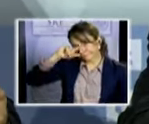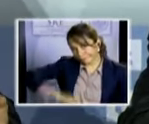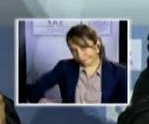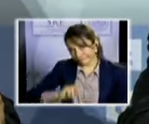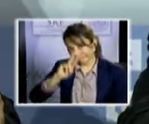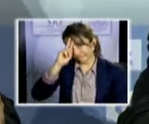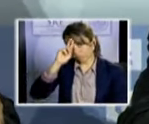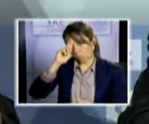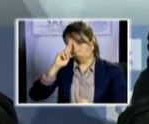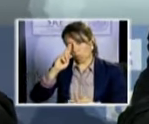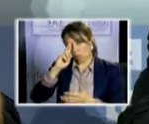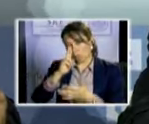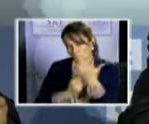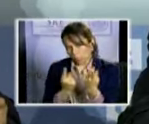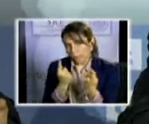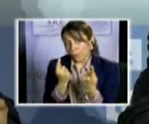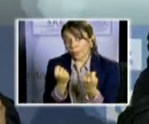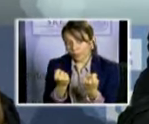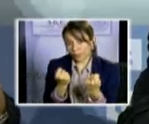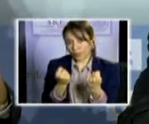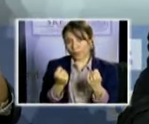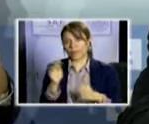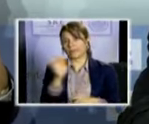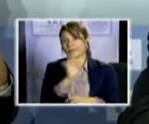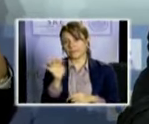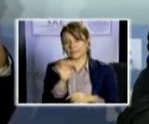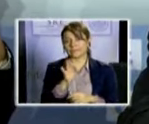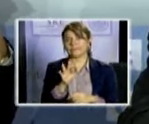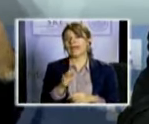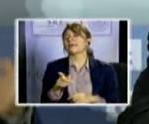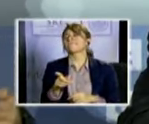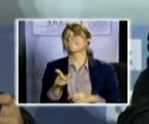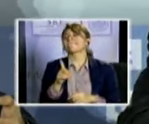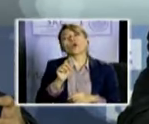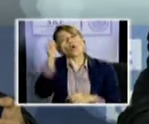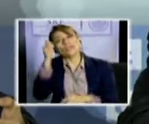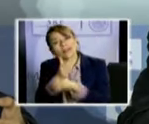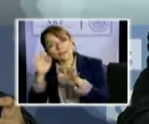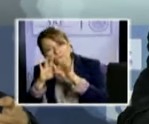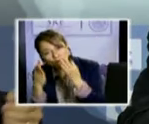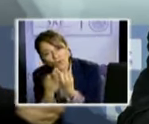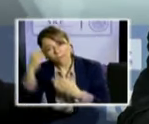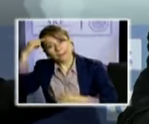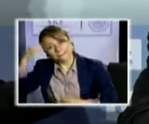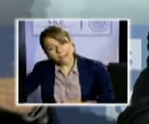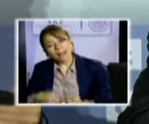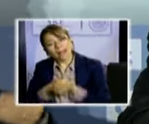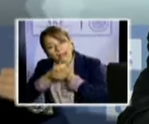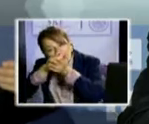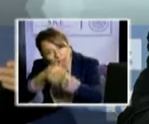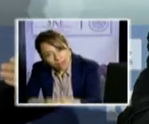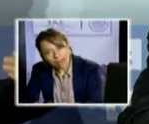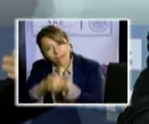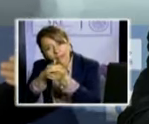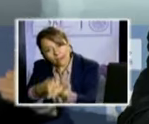conjunto de medidas. Si logramos ese cambio de paradigma, o por lo menos el inicio de ese cambio de paradigma, si eso